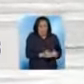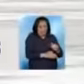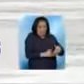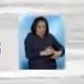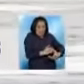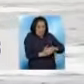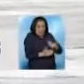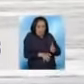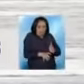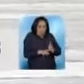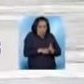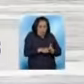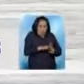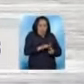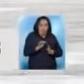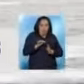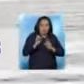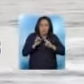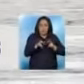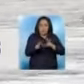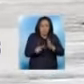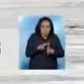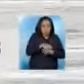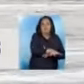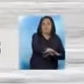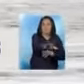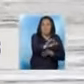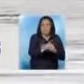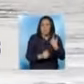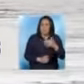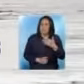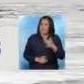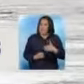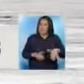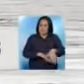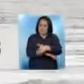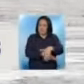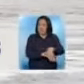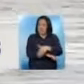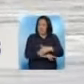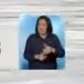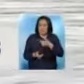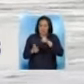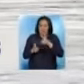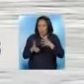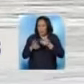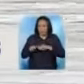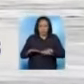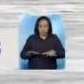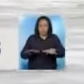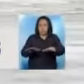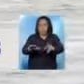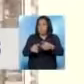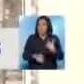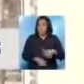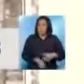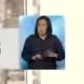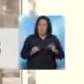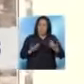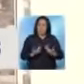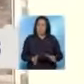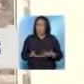hora. Empieza la inundación, empieza el desborde, se comienzan a llenar de agua las avenidas y esto puede ocasionar grandes pérdidas, peligros